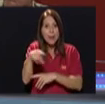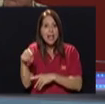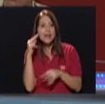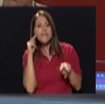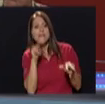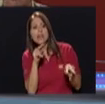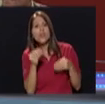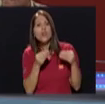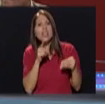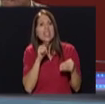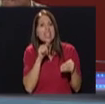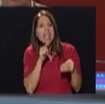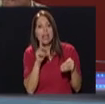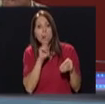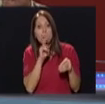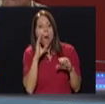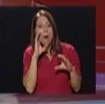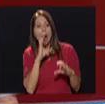poder